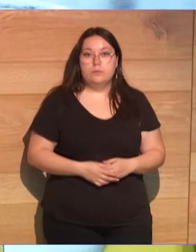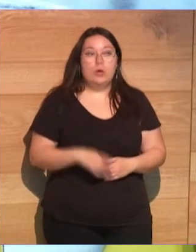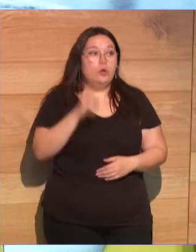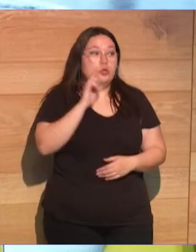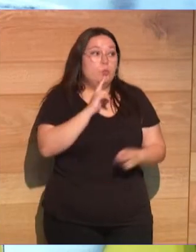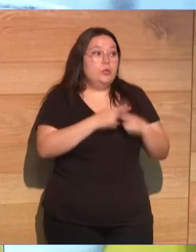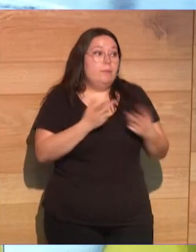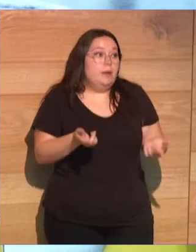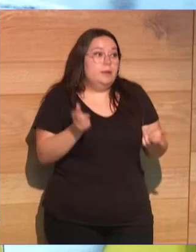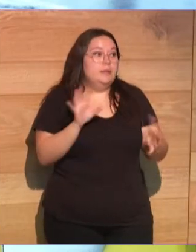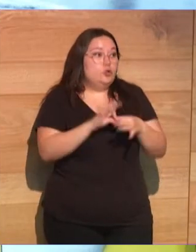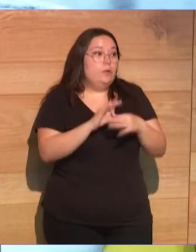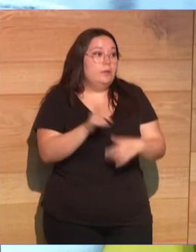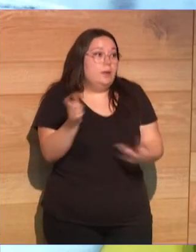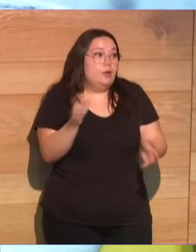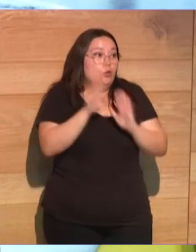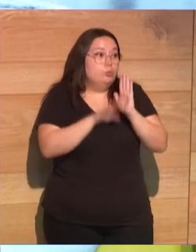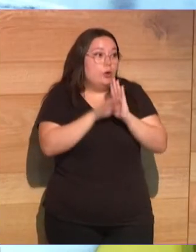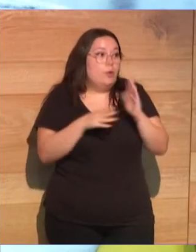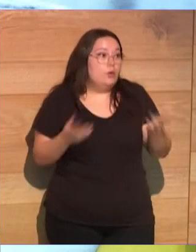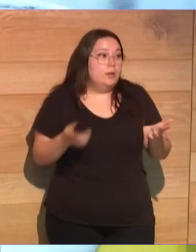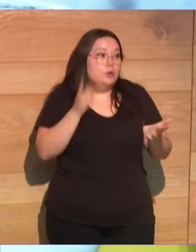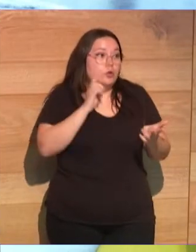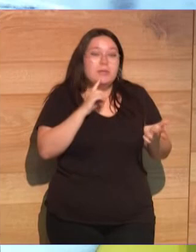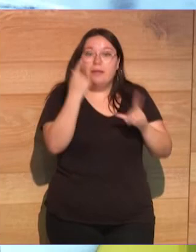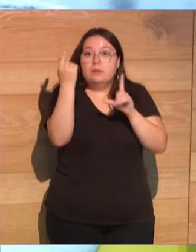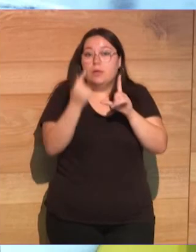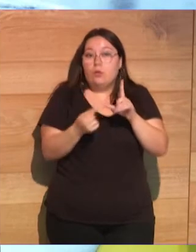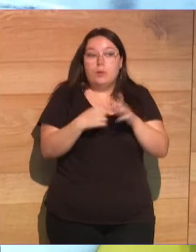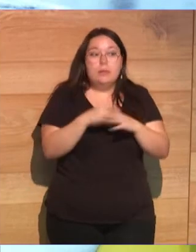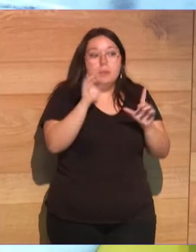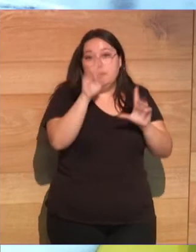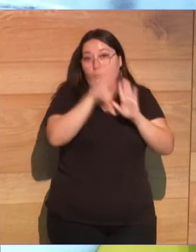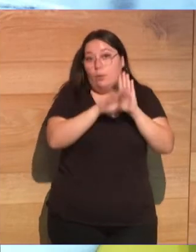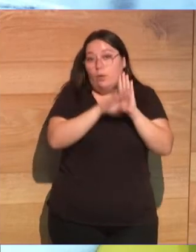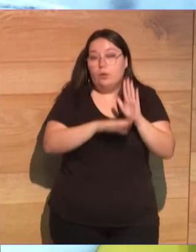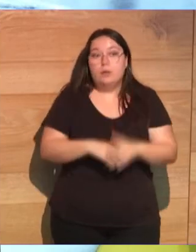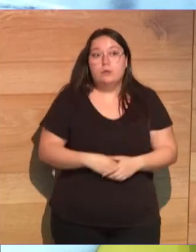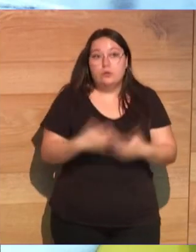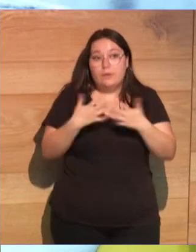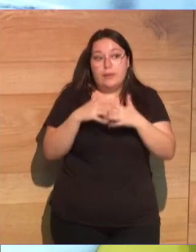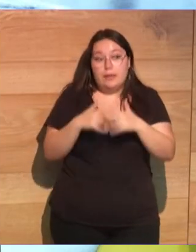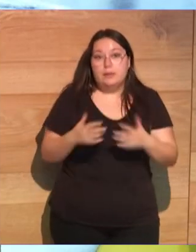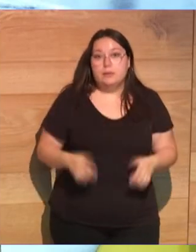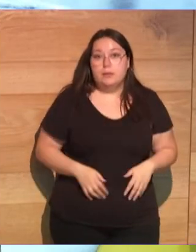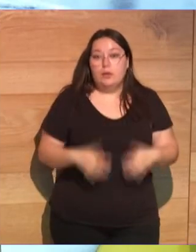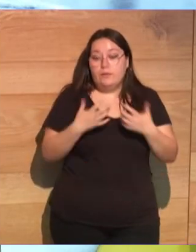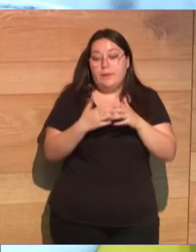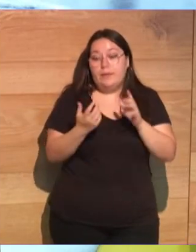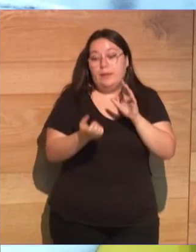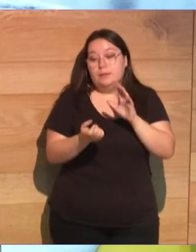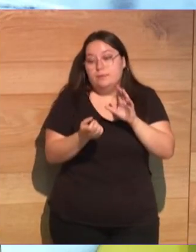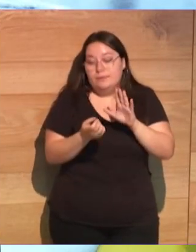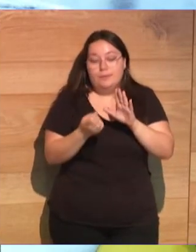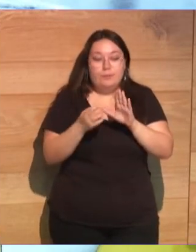llaman, programadores o cómo se llaman los que hacen, Sí. o diseñadores. No, programadores. Serían los fabricantes. Los fabricantes, programadores, que de